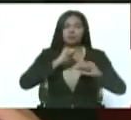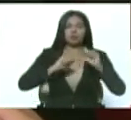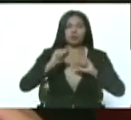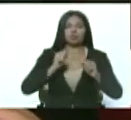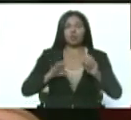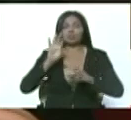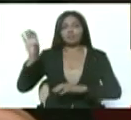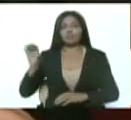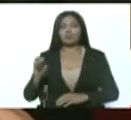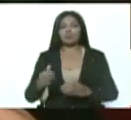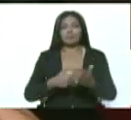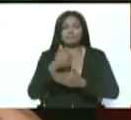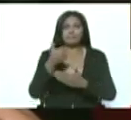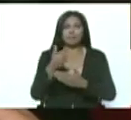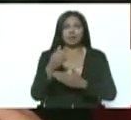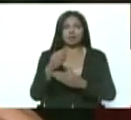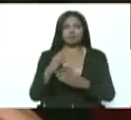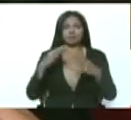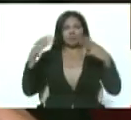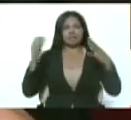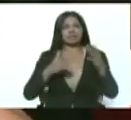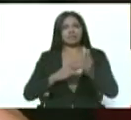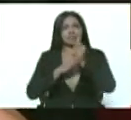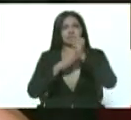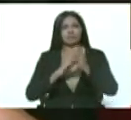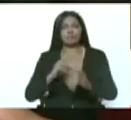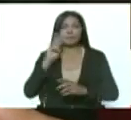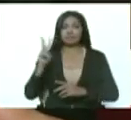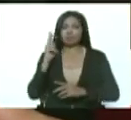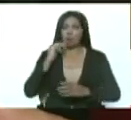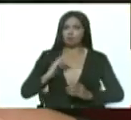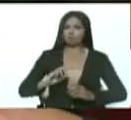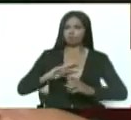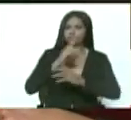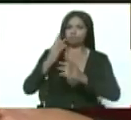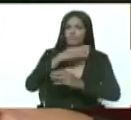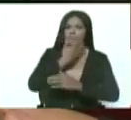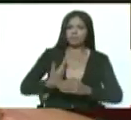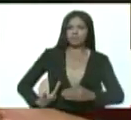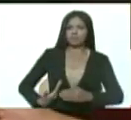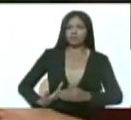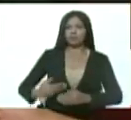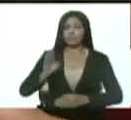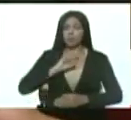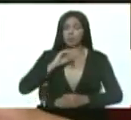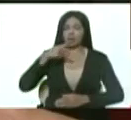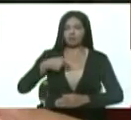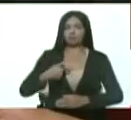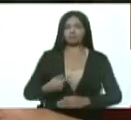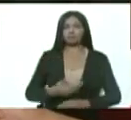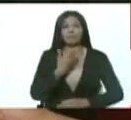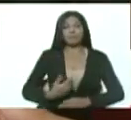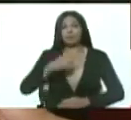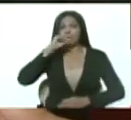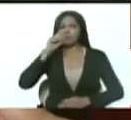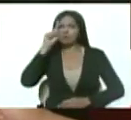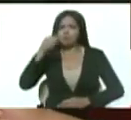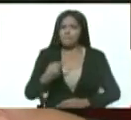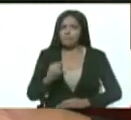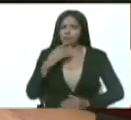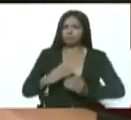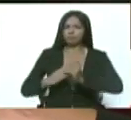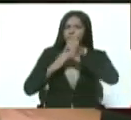países no alineados con grandes líderes. Venezuela ha ejercido la presidencia. El presidente Nicolás Maduro ha estado al frente del